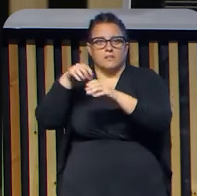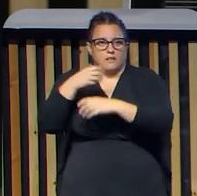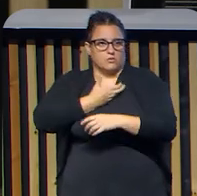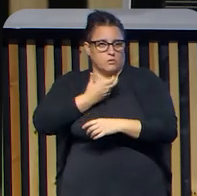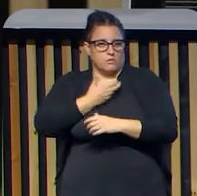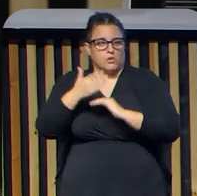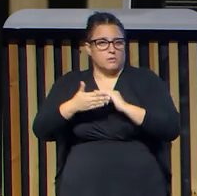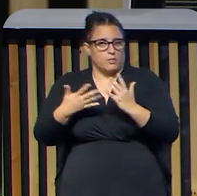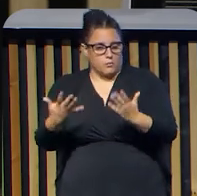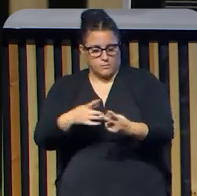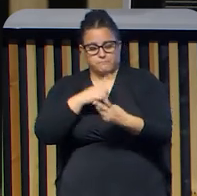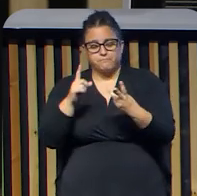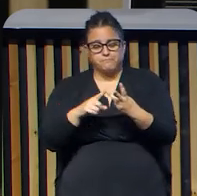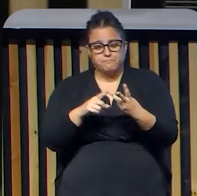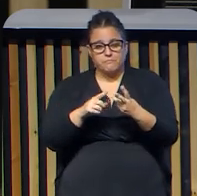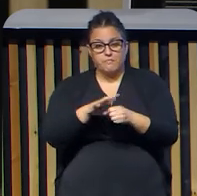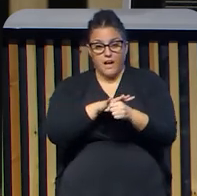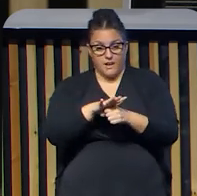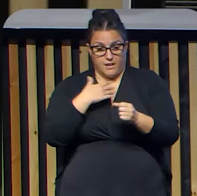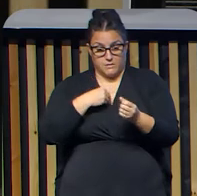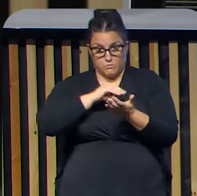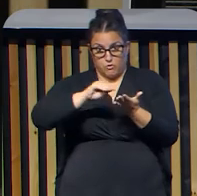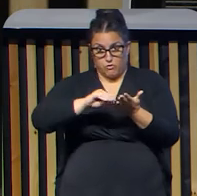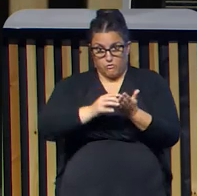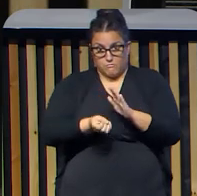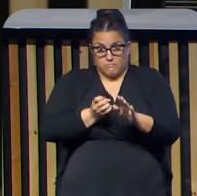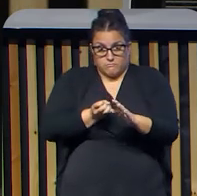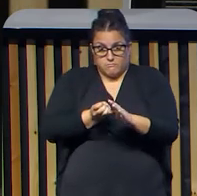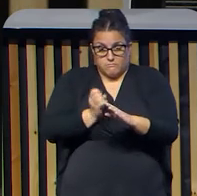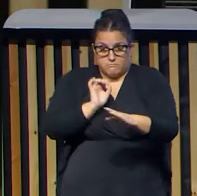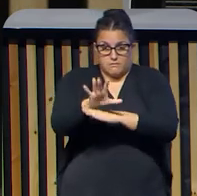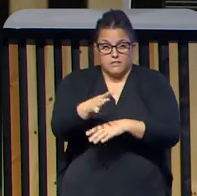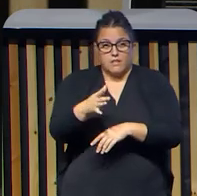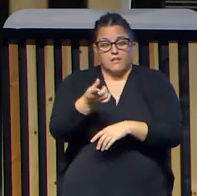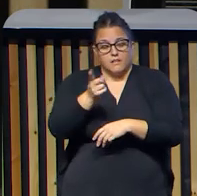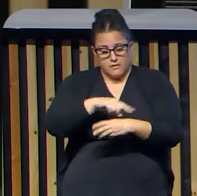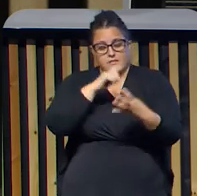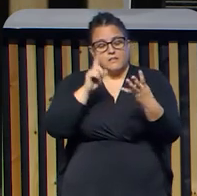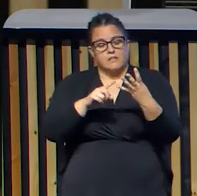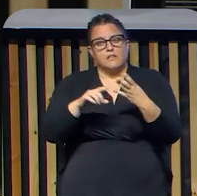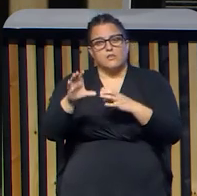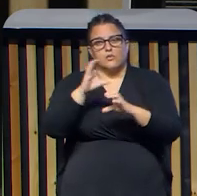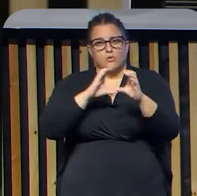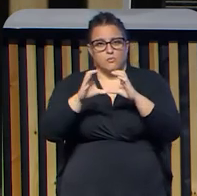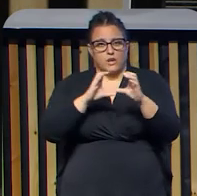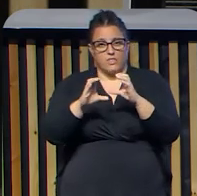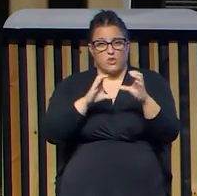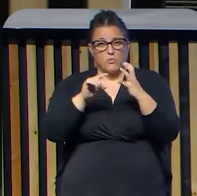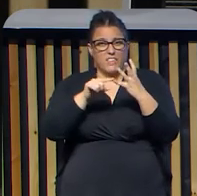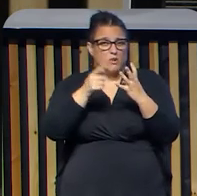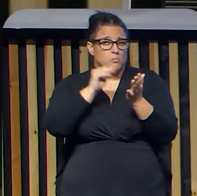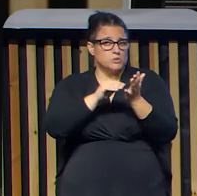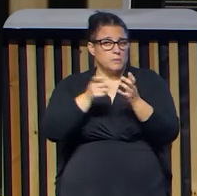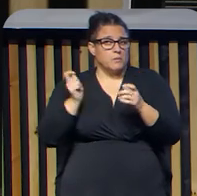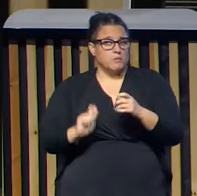comunicación muchas veces el perfil es periodismo fenomenal los periodistas saben muchos sobre estructura lingüística